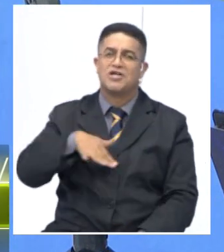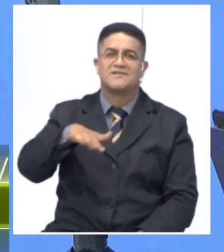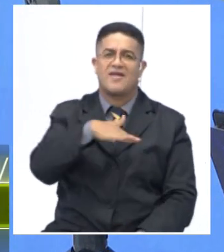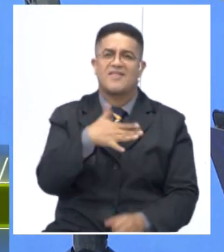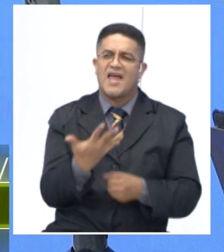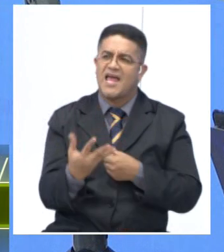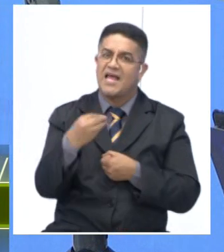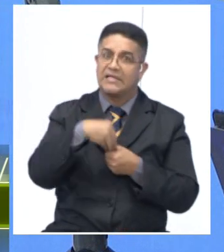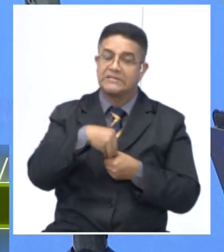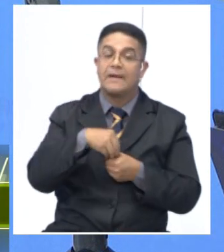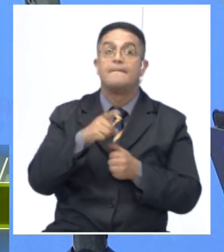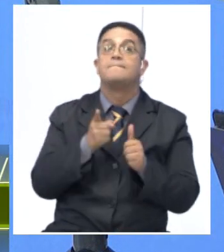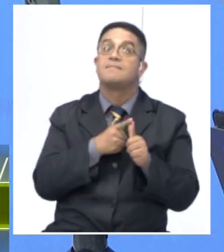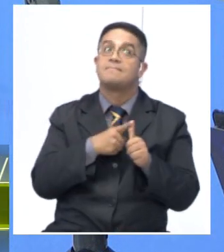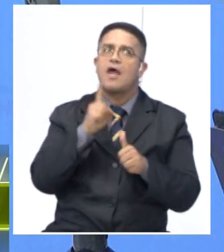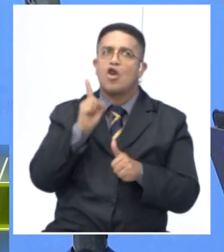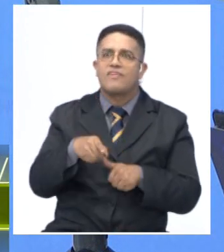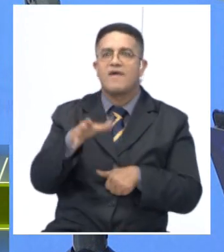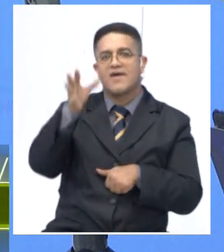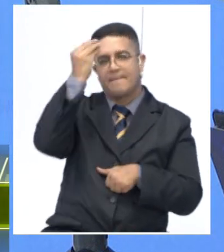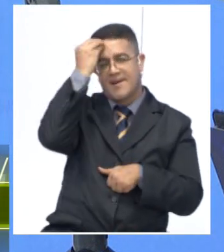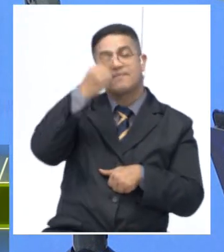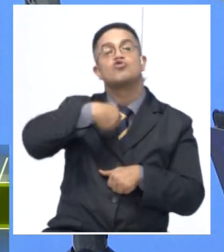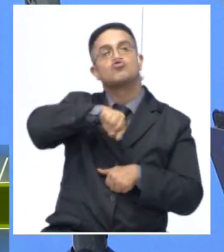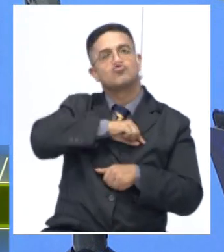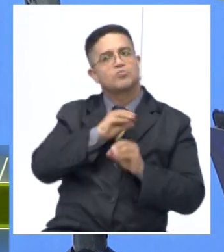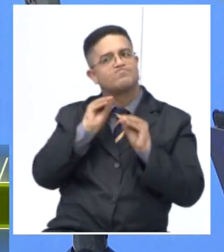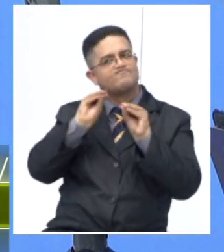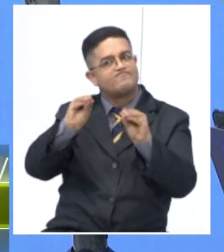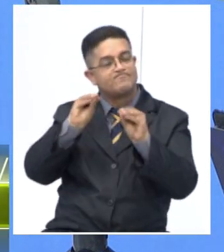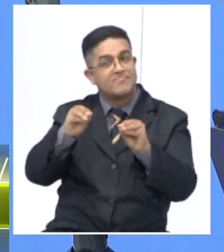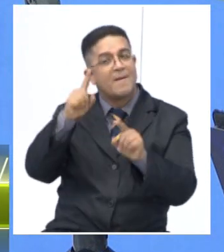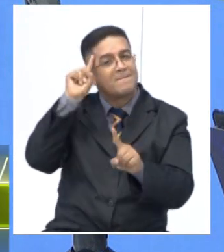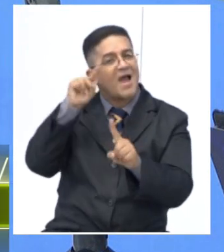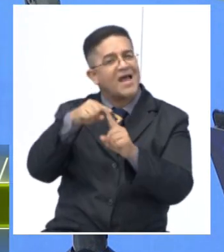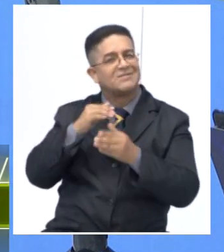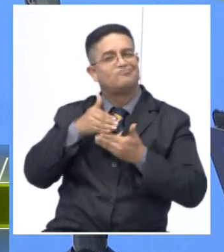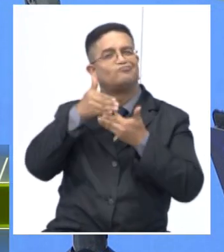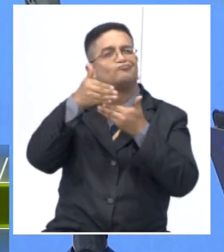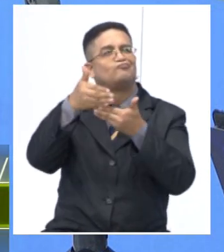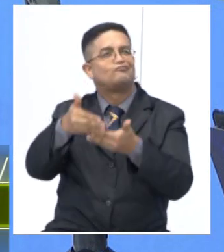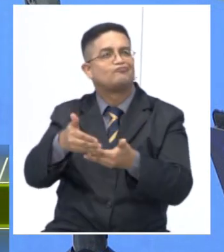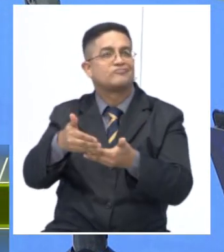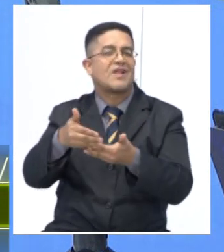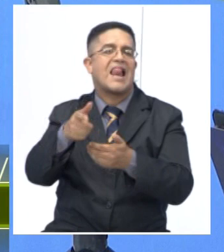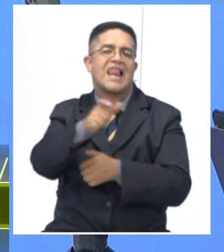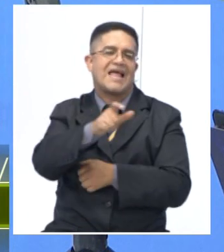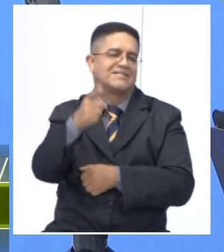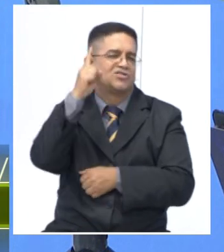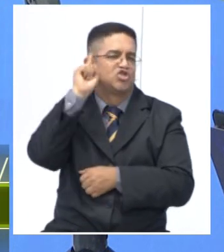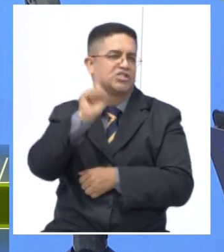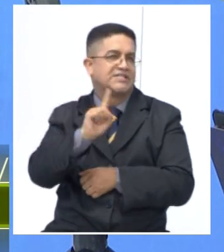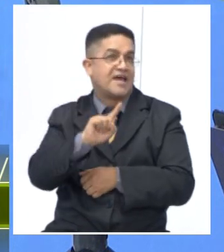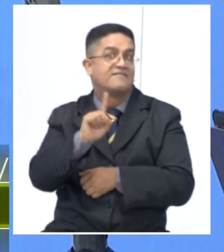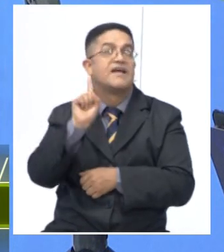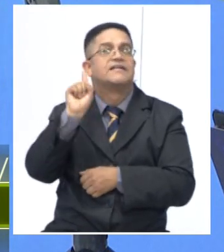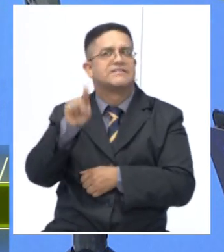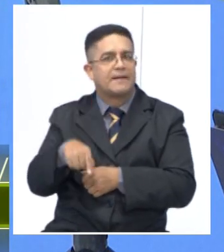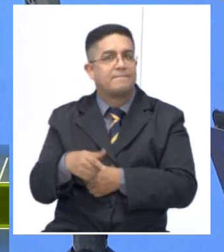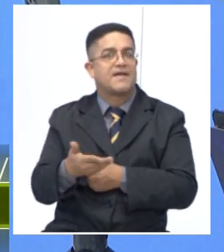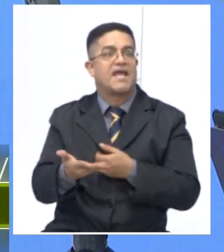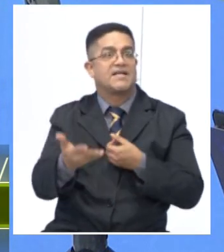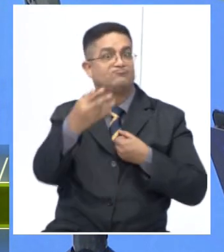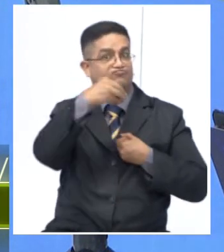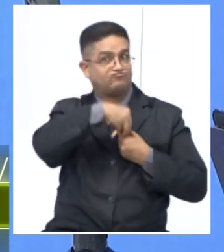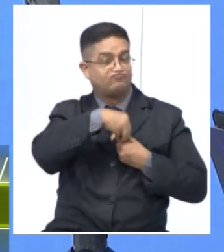tiene que educarse. Tenemos que educarnos para cada vez acabar con la disminución de la ignorancia y evidentemente cultivar más nuestro cerebro y de